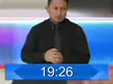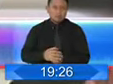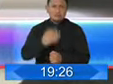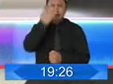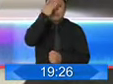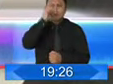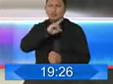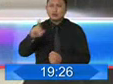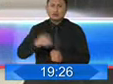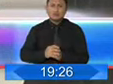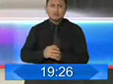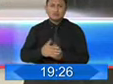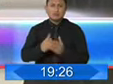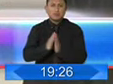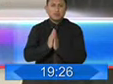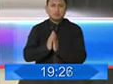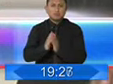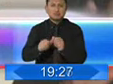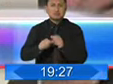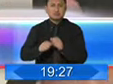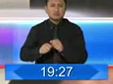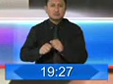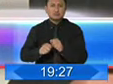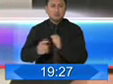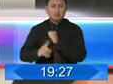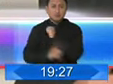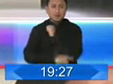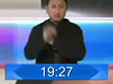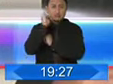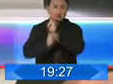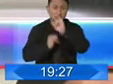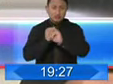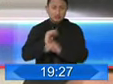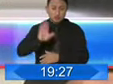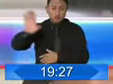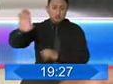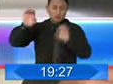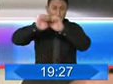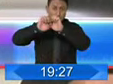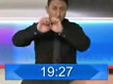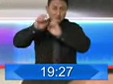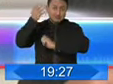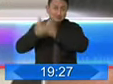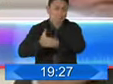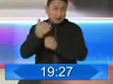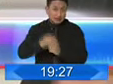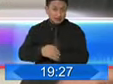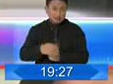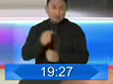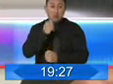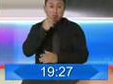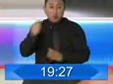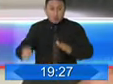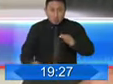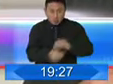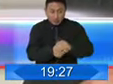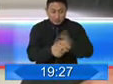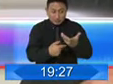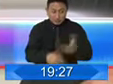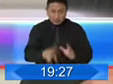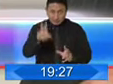la asistencia penal internacional? Si esta compañía tuviera que ver con la comisión de algún delito relacionado con